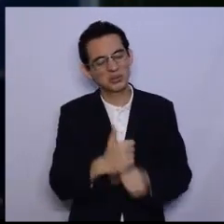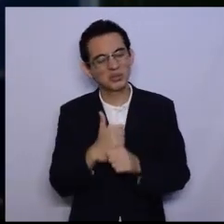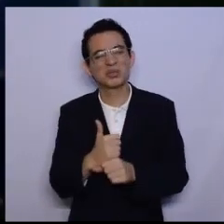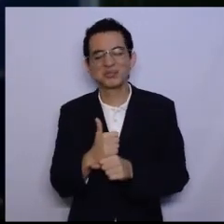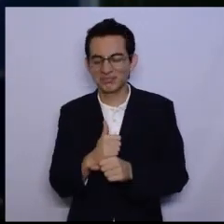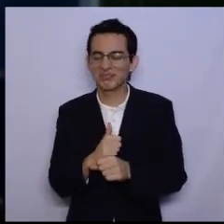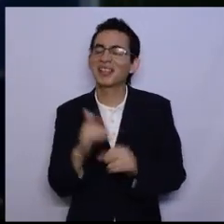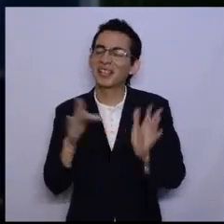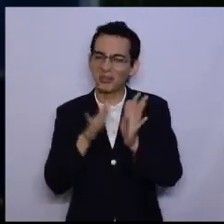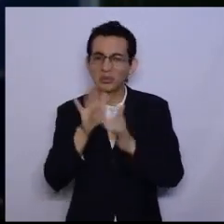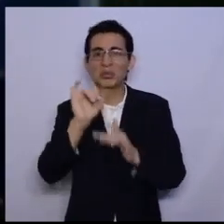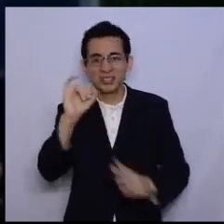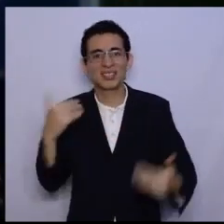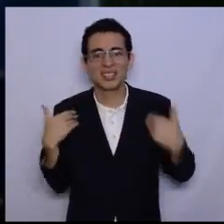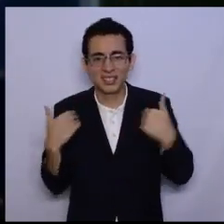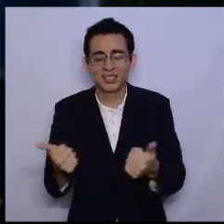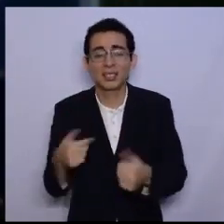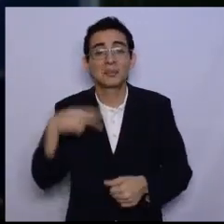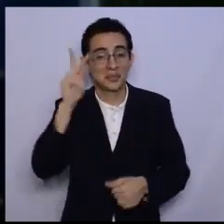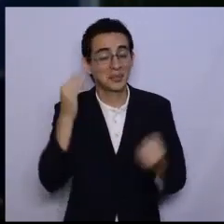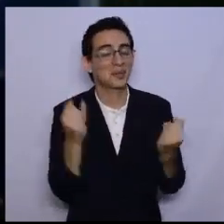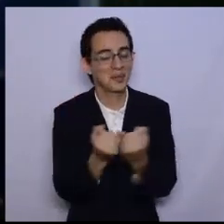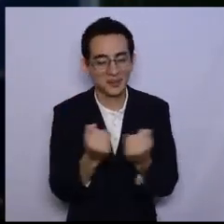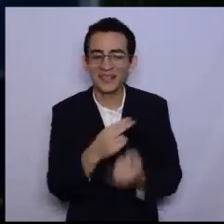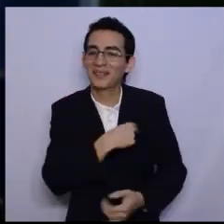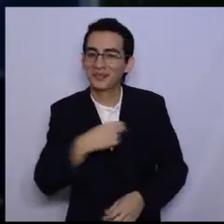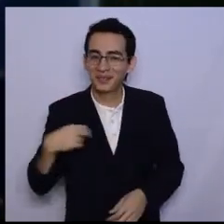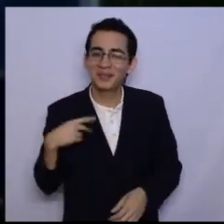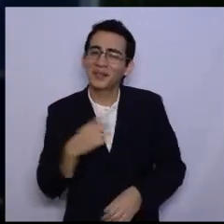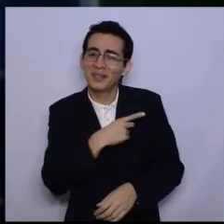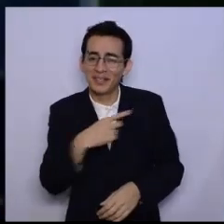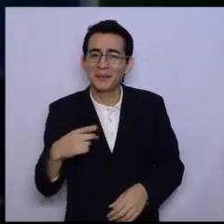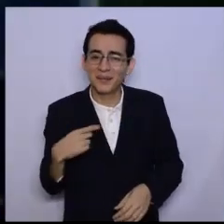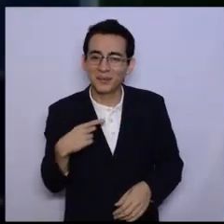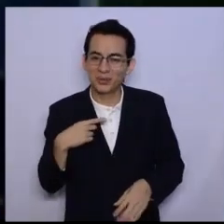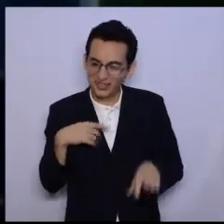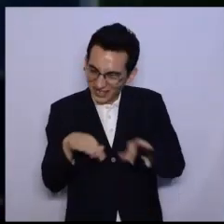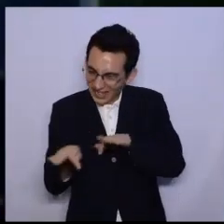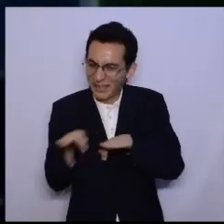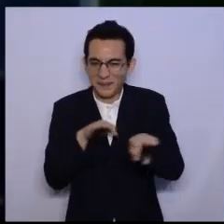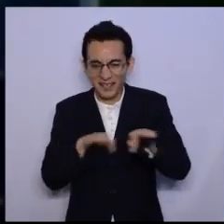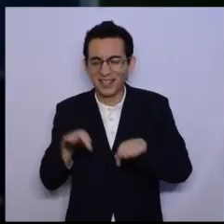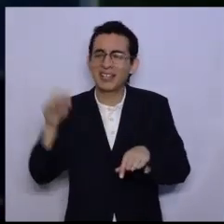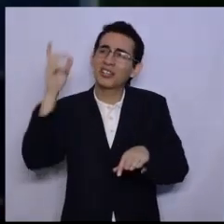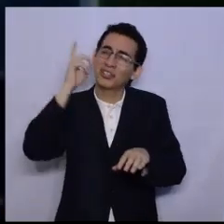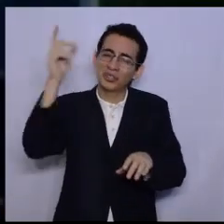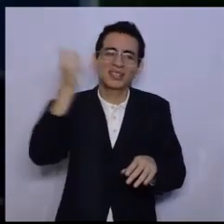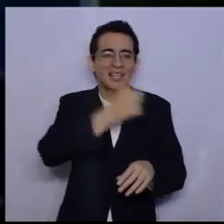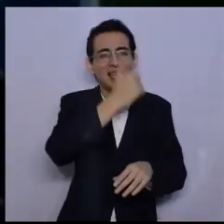nos comprende. Pero también nosotros tenemos que entender que Él está trabajando con cada